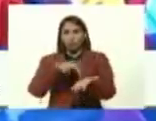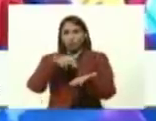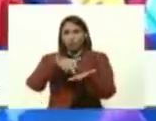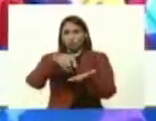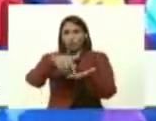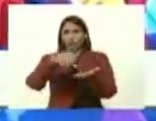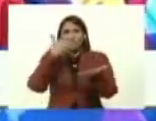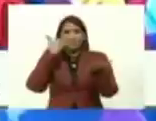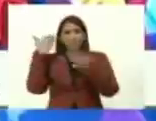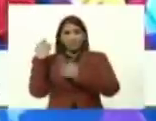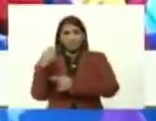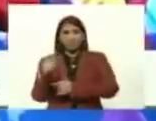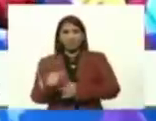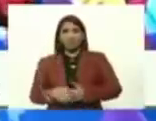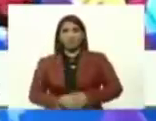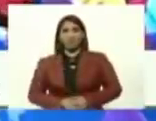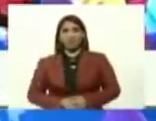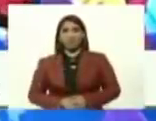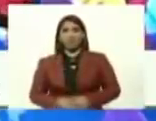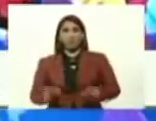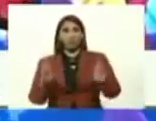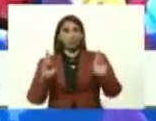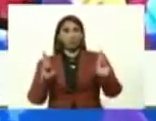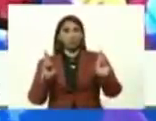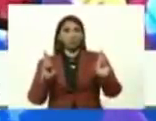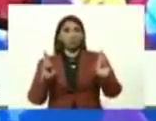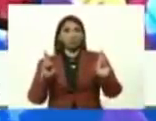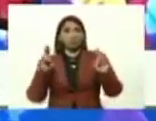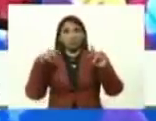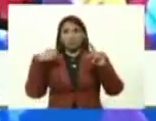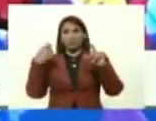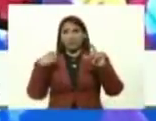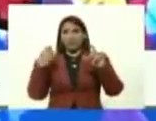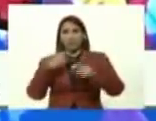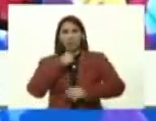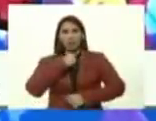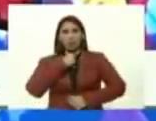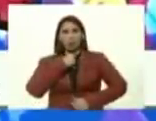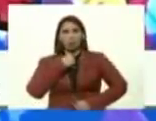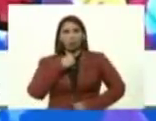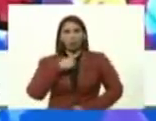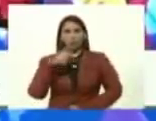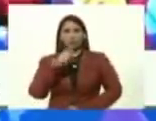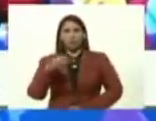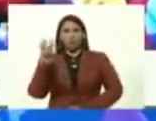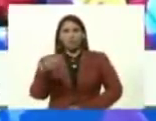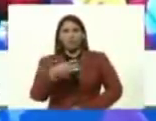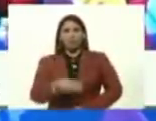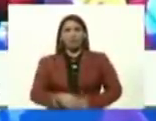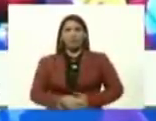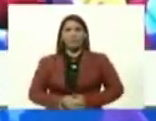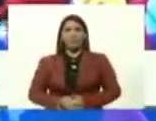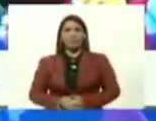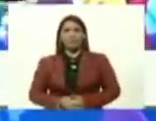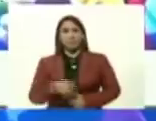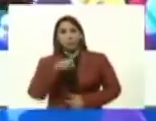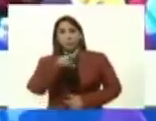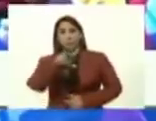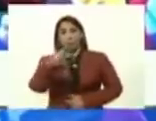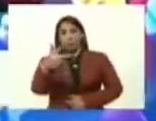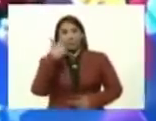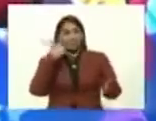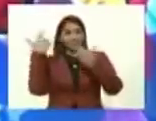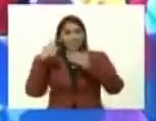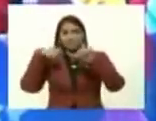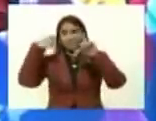tenemos? Bueno, ojalá sea el video, que a mí me gusta el de TV. ¿Sí? Bueno, a la una, a las dos, a las tres, vamos a ver